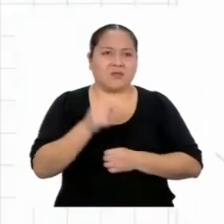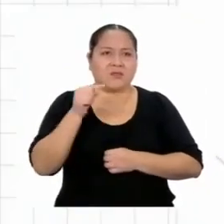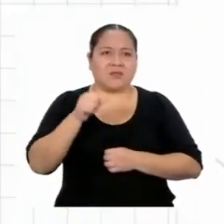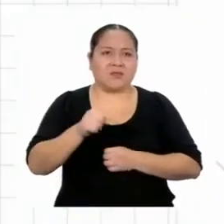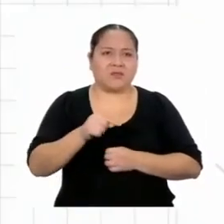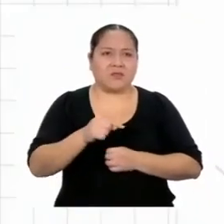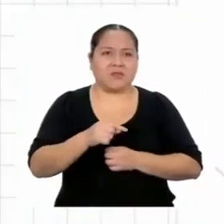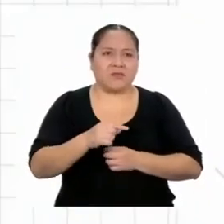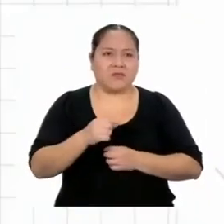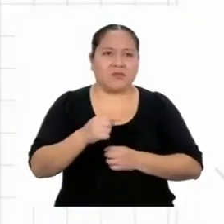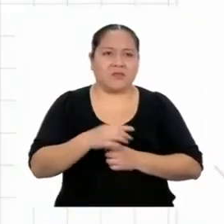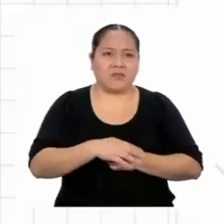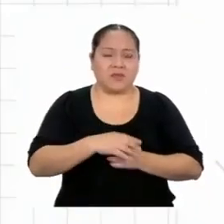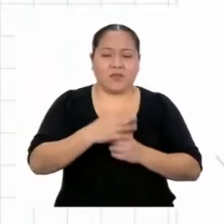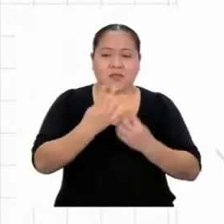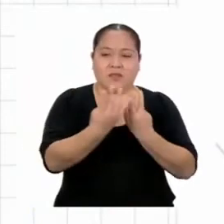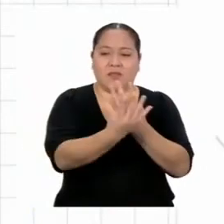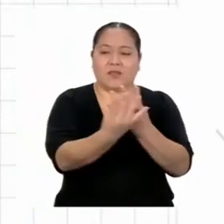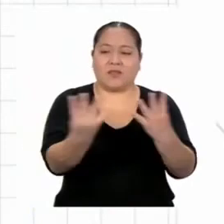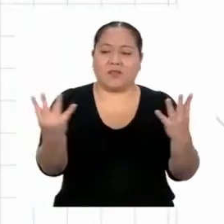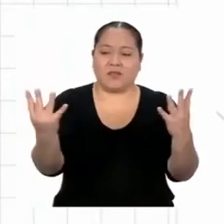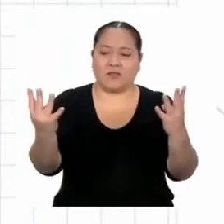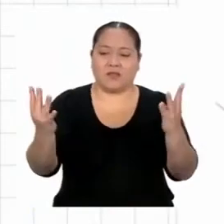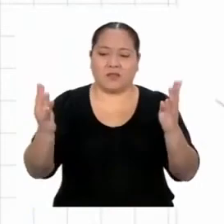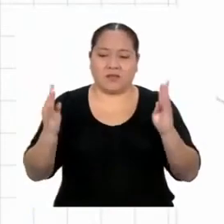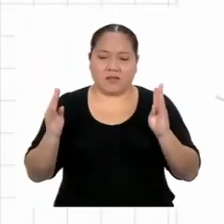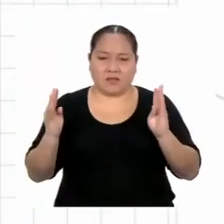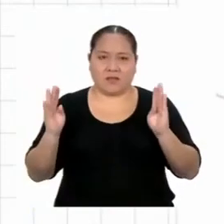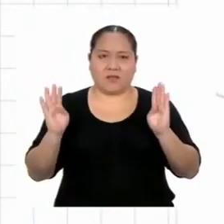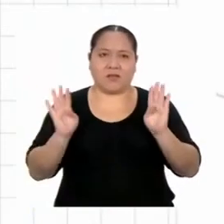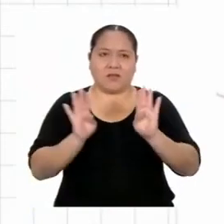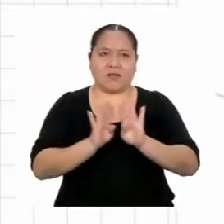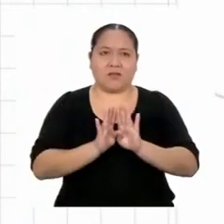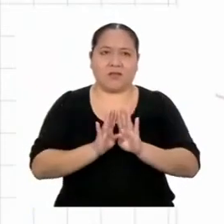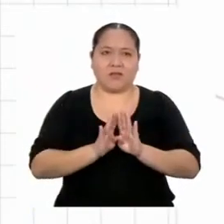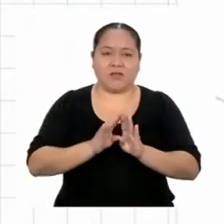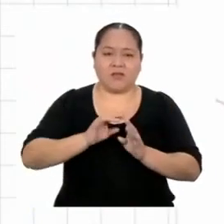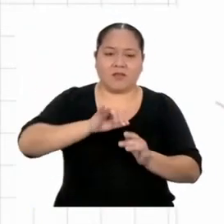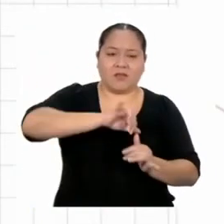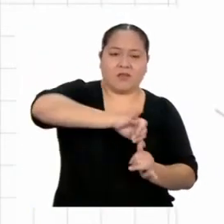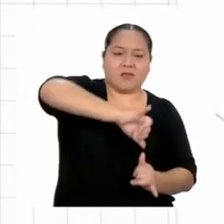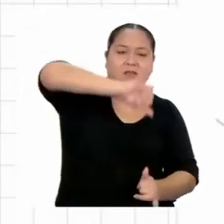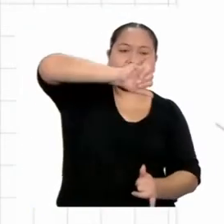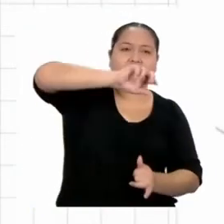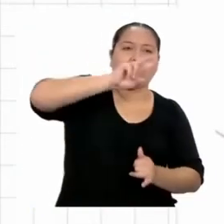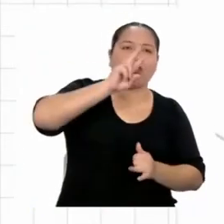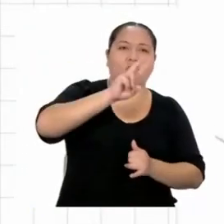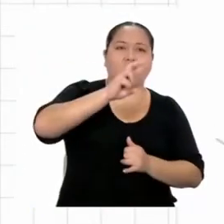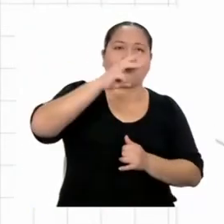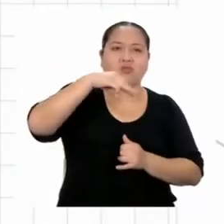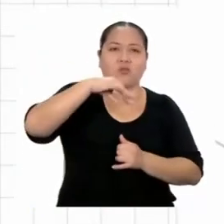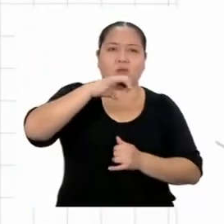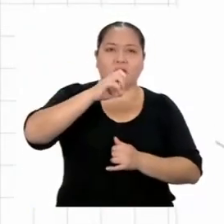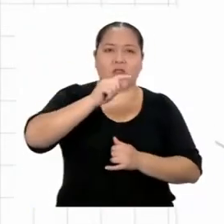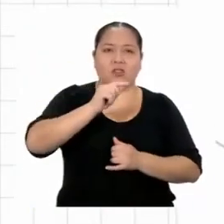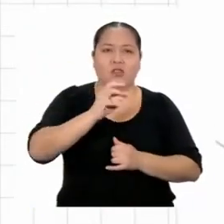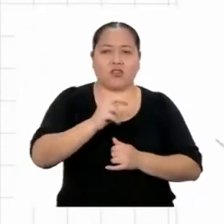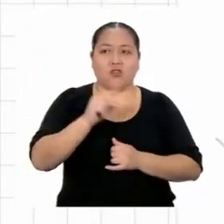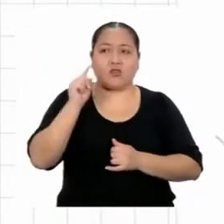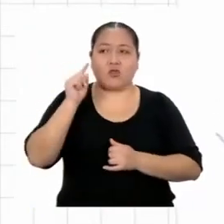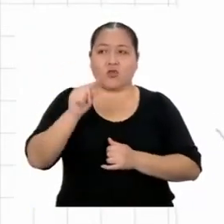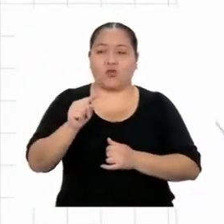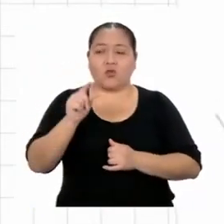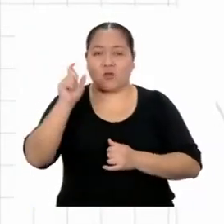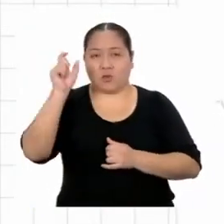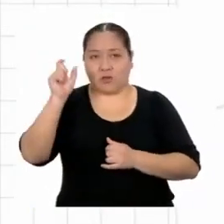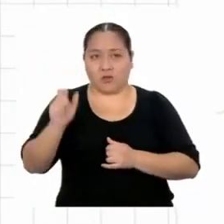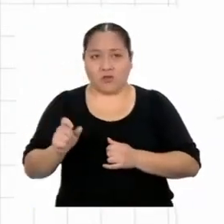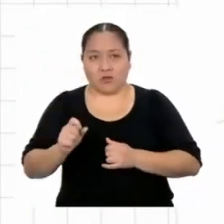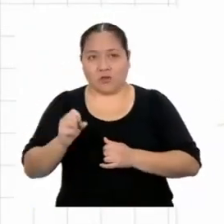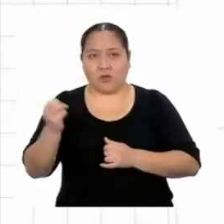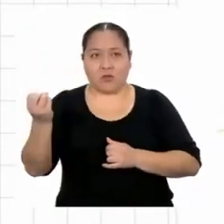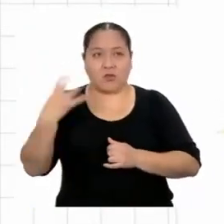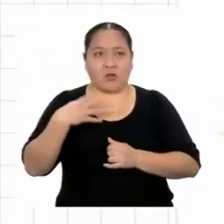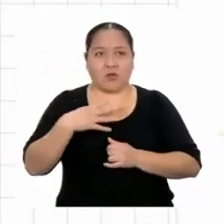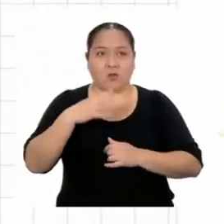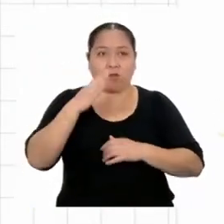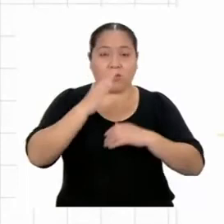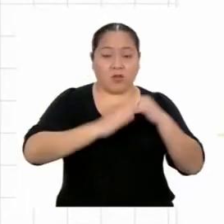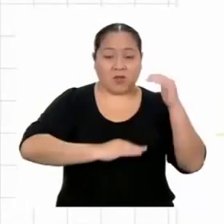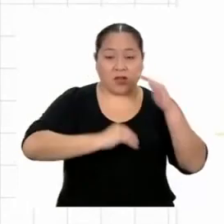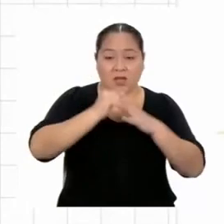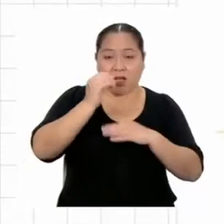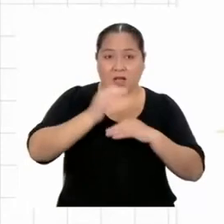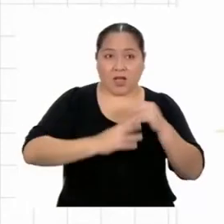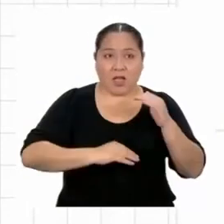muro que va a rodear mi terreno debe tener dos metros de altura. Un albañil me dijo que por cada metro